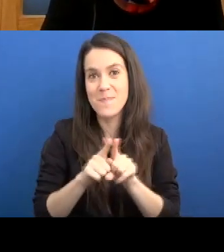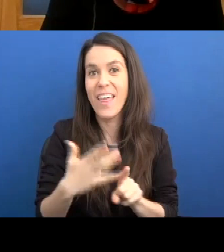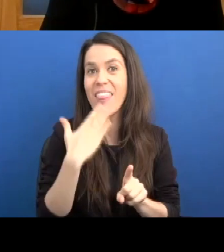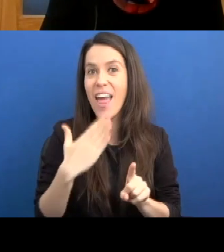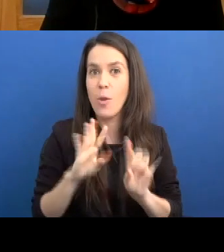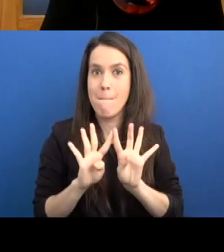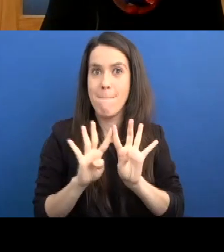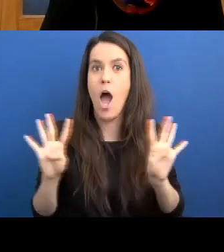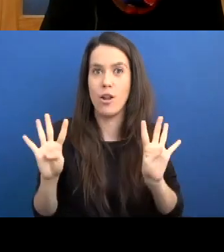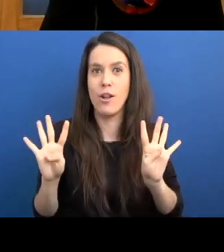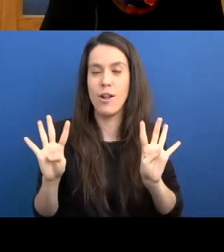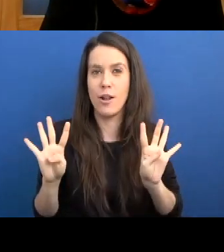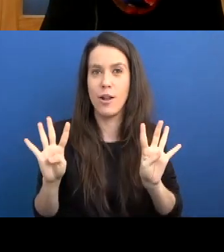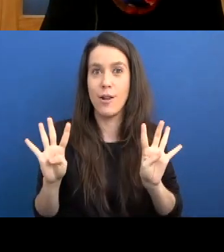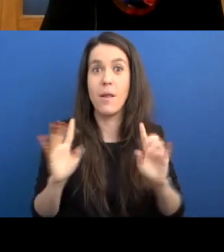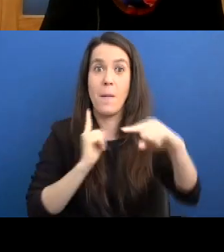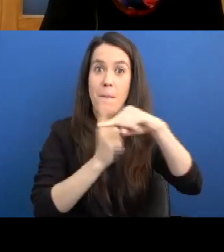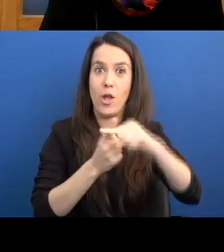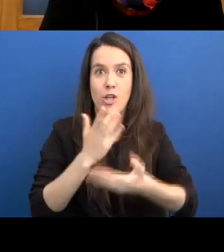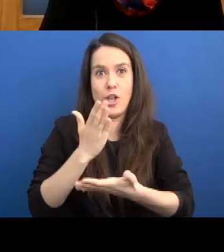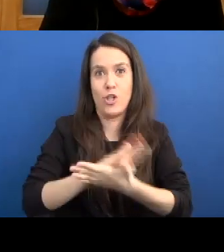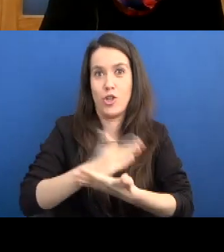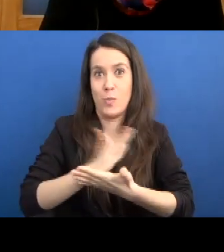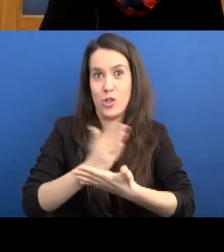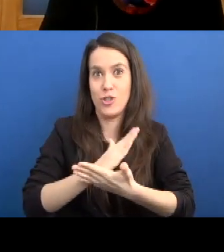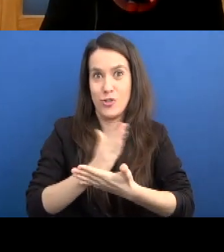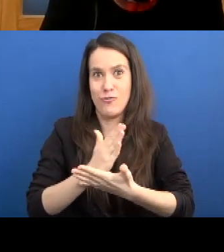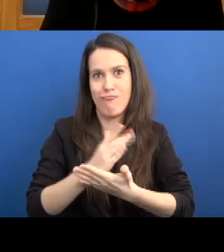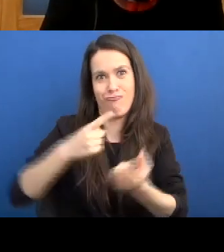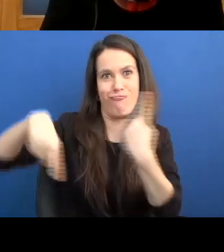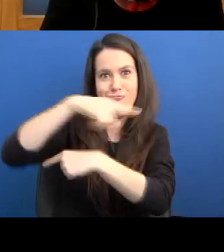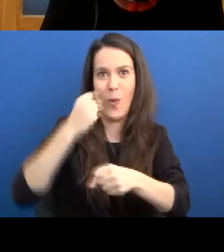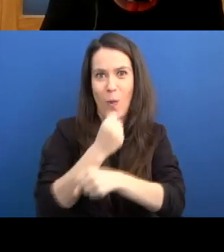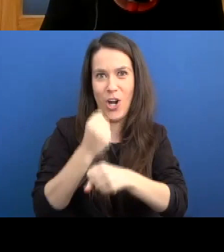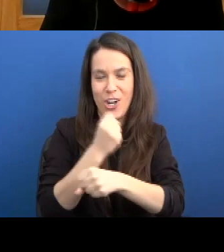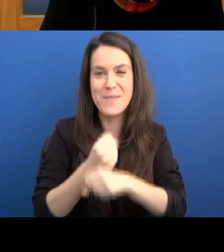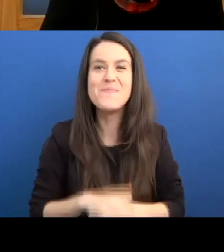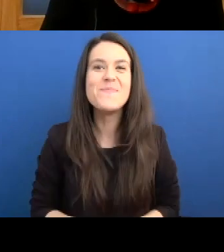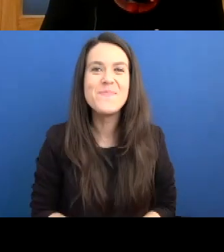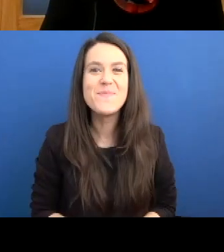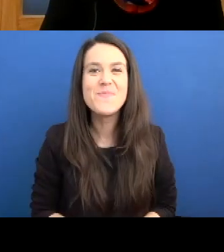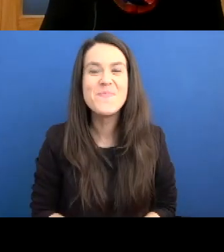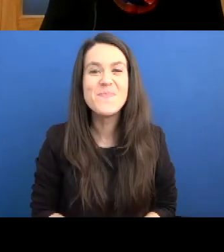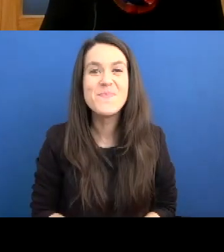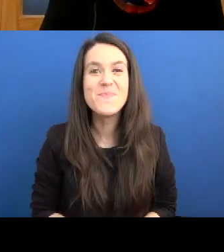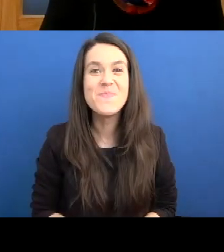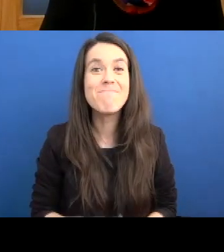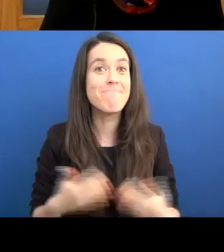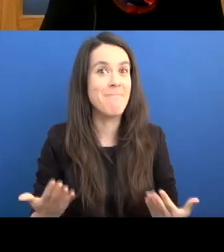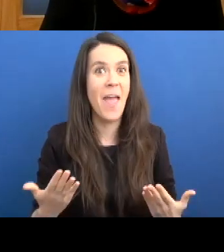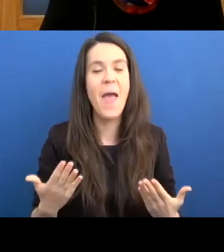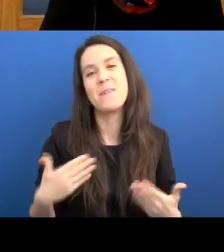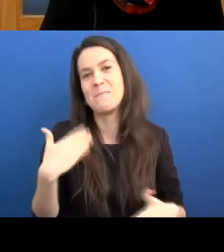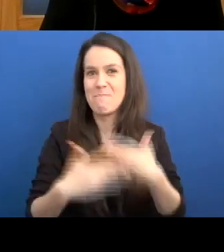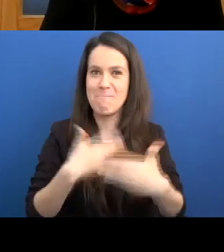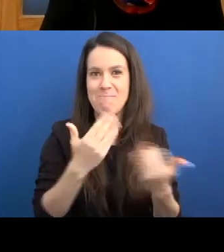Quiero dar gracias a nuestros panelistas también y a nuestros intérpretes. Quiero agradecerles de antemano por el trabajo que van a hacer y